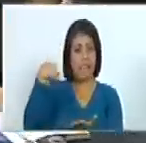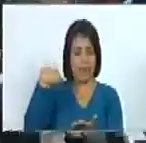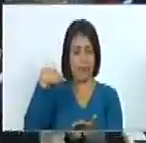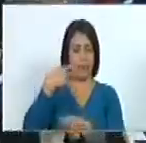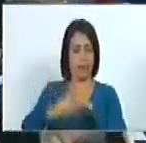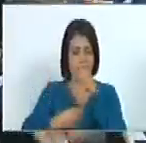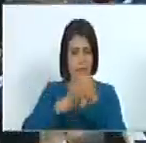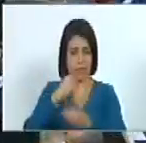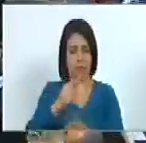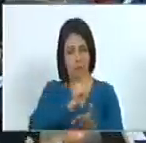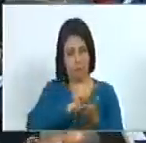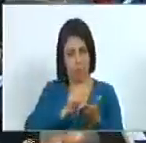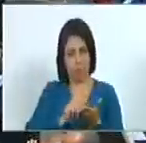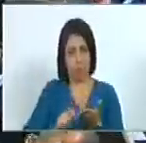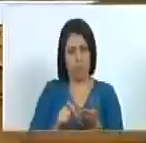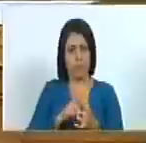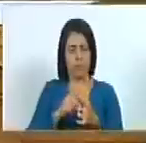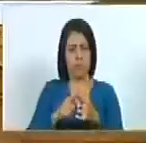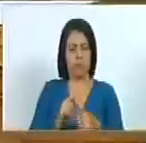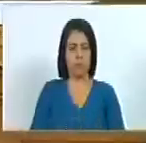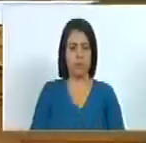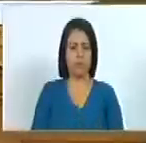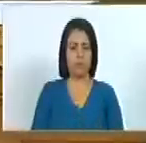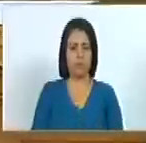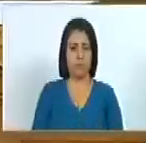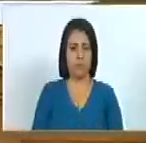como fue redactado.